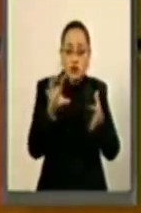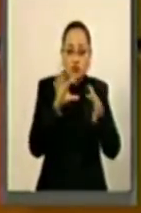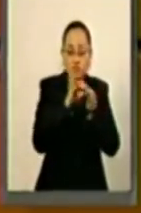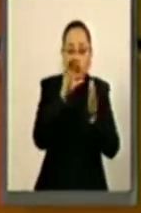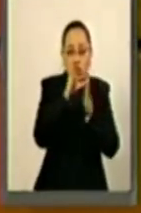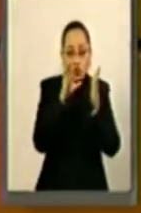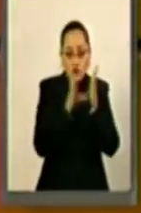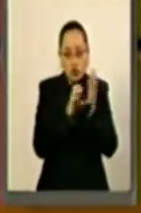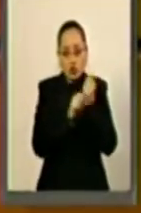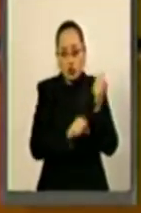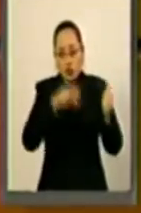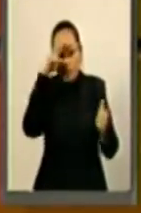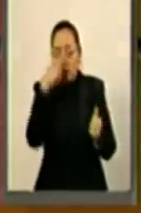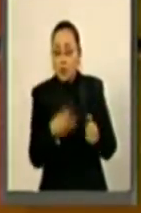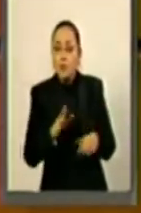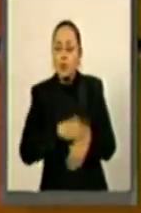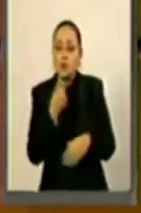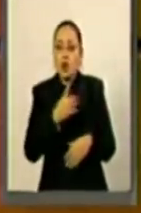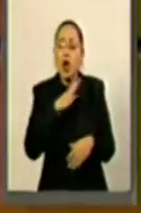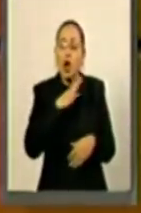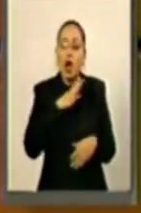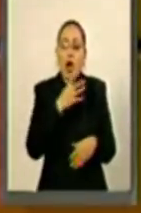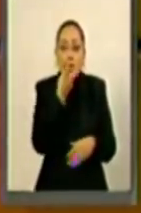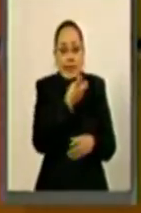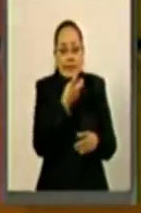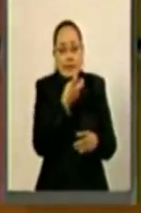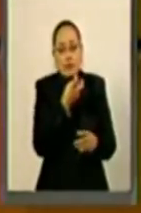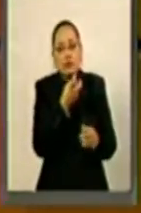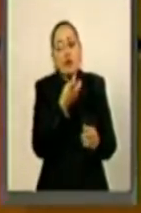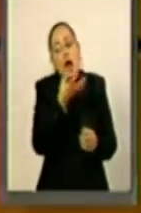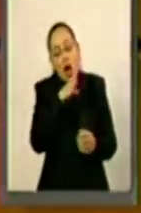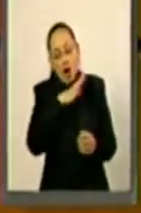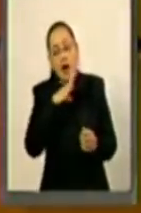constitucional, sobre todo cuando tienen esta condición tan